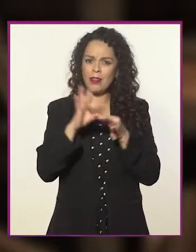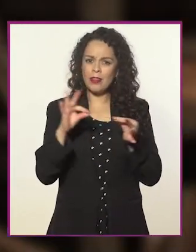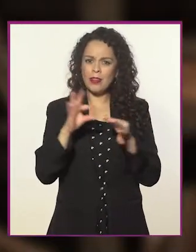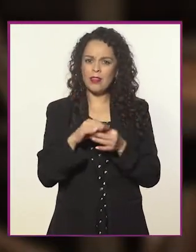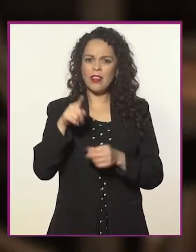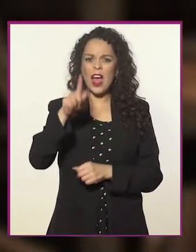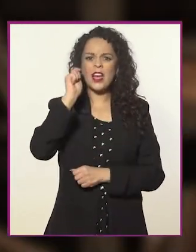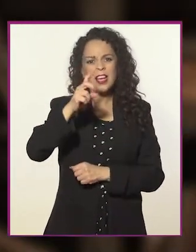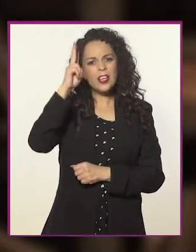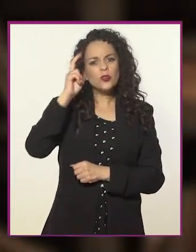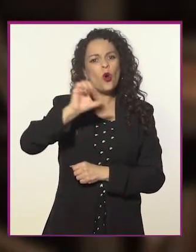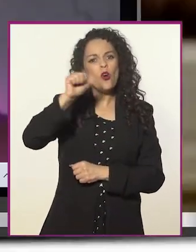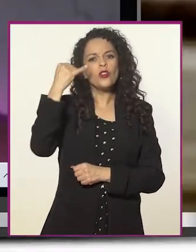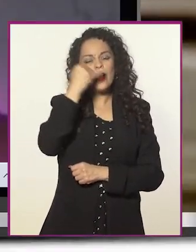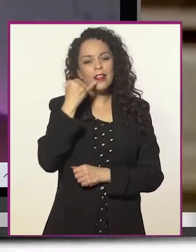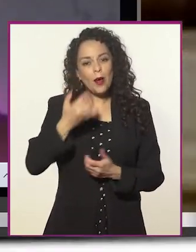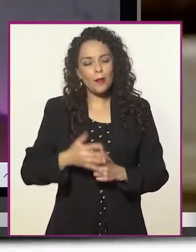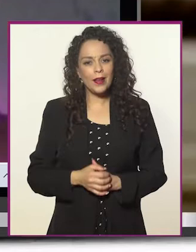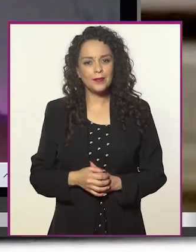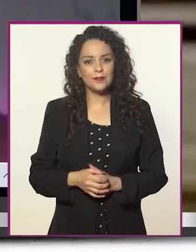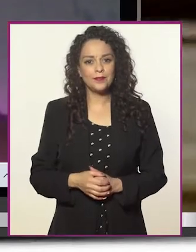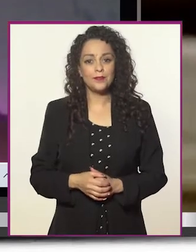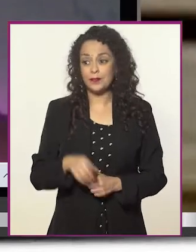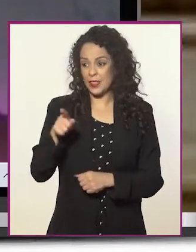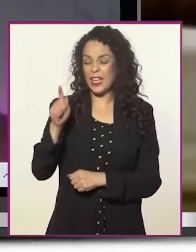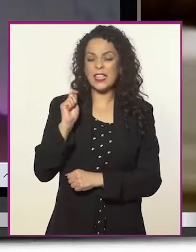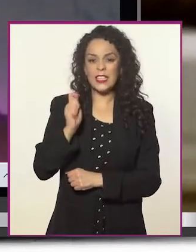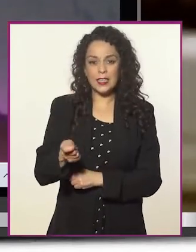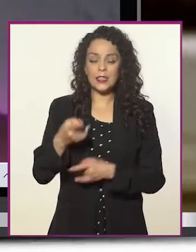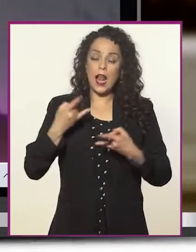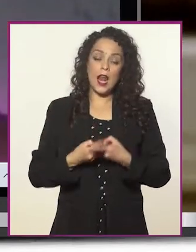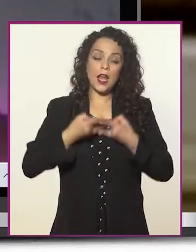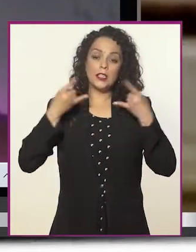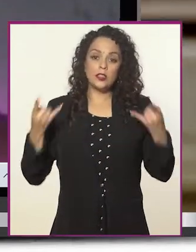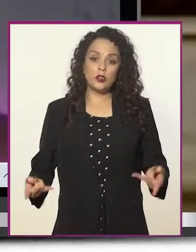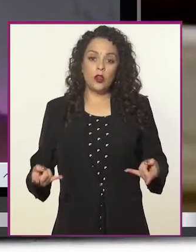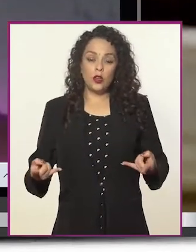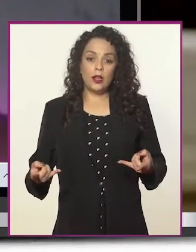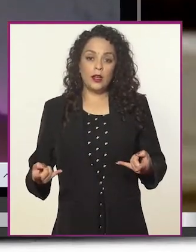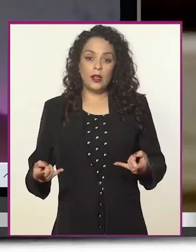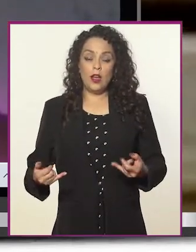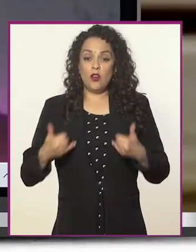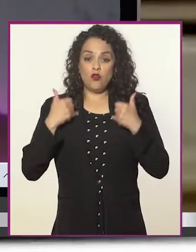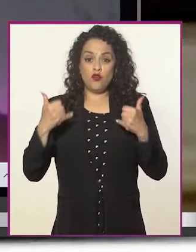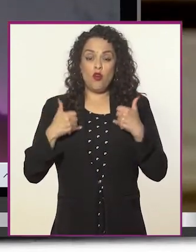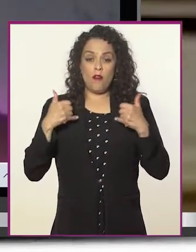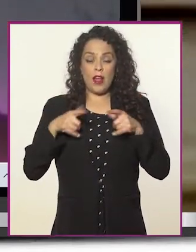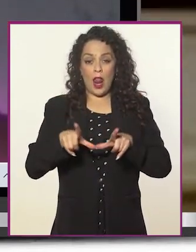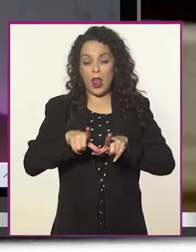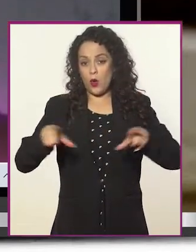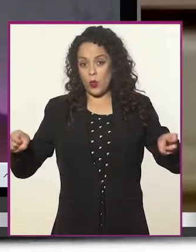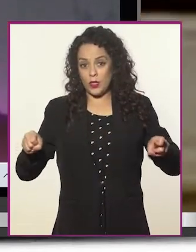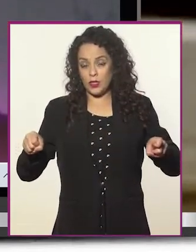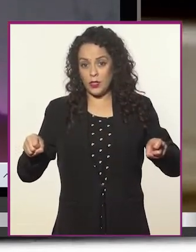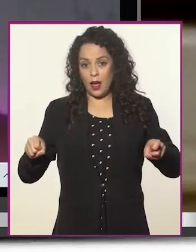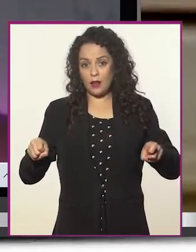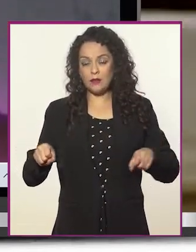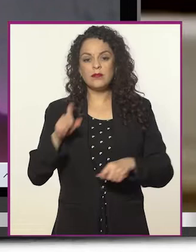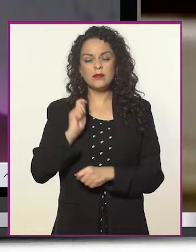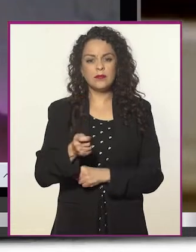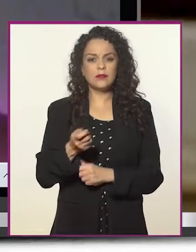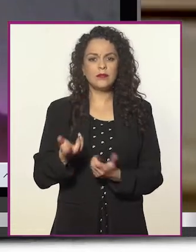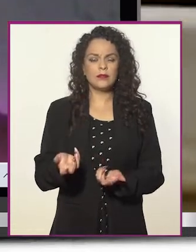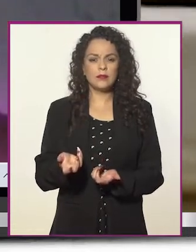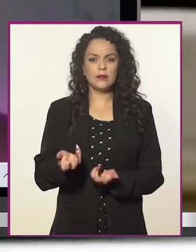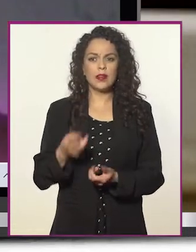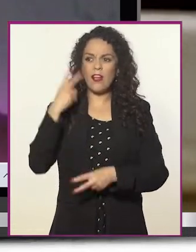de qué va Sueño en otro idioma? Sueño en otro idioma es la historia de un joven lingüista que va